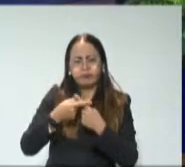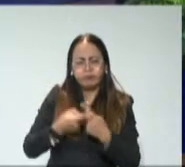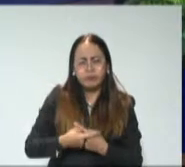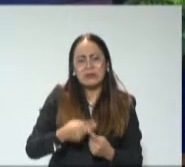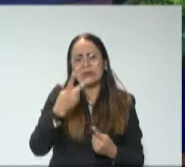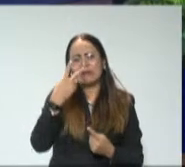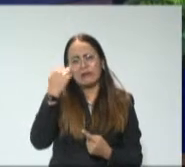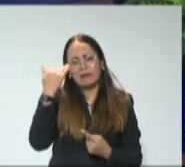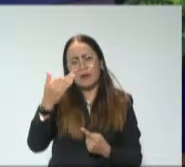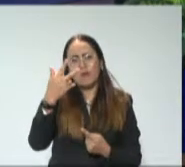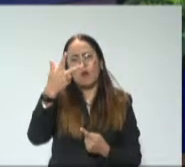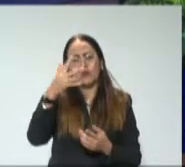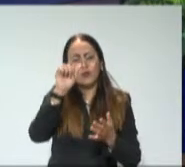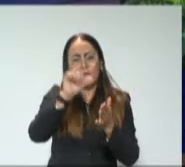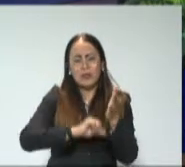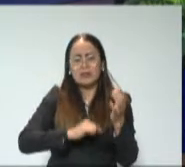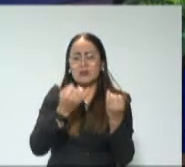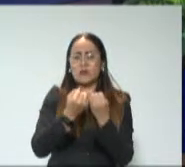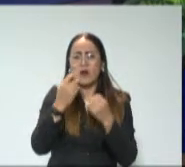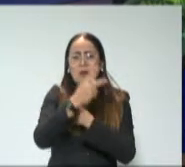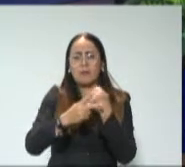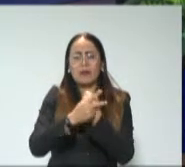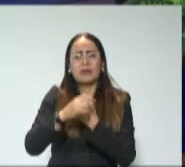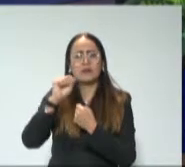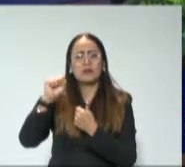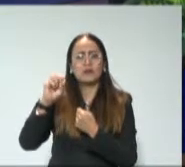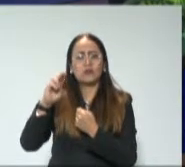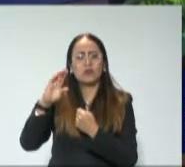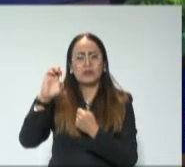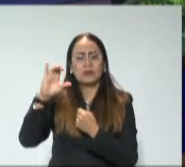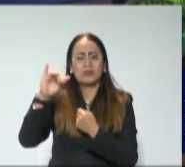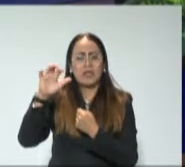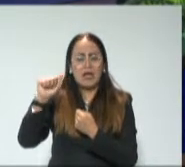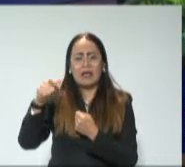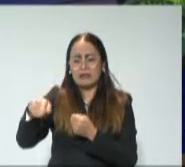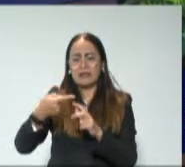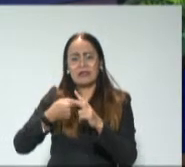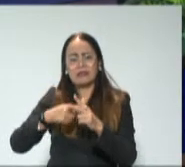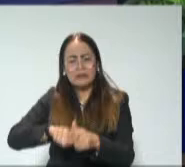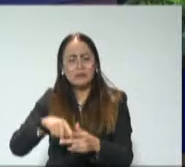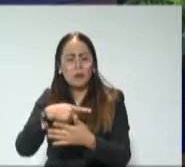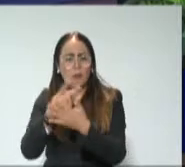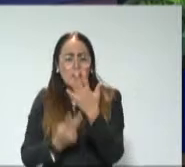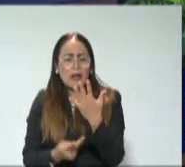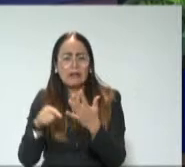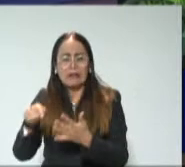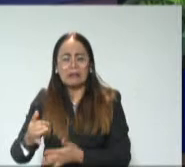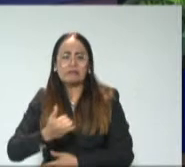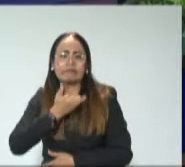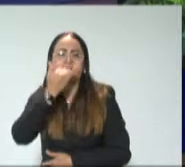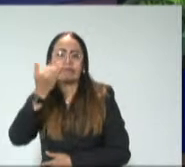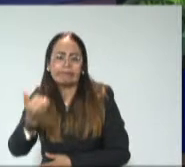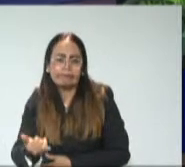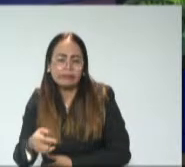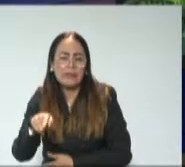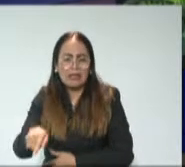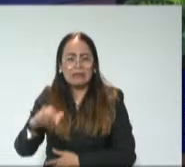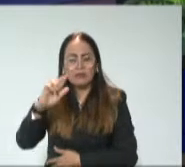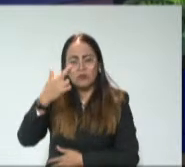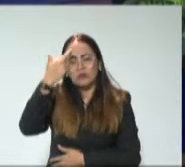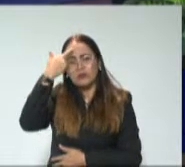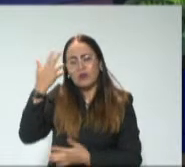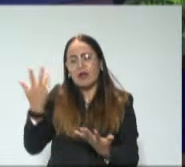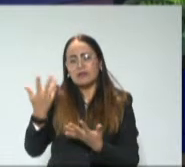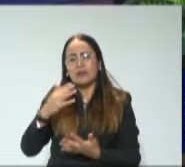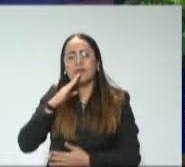8 meses Suecia misma se equivocó con el modelo que emprendió y lo reconoció eso es lo que importa en